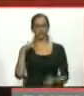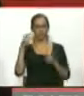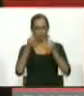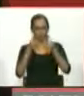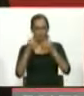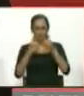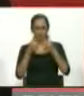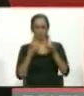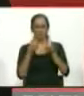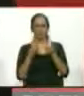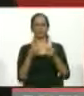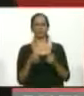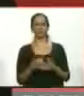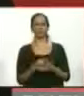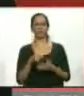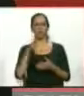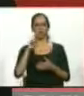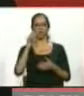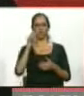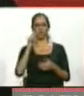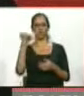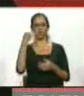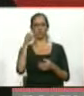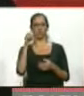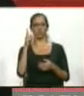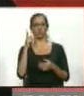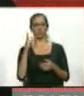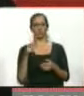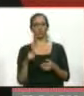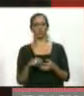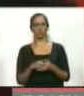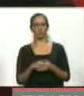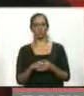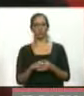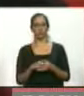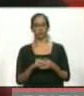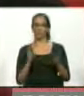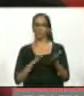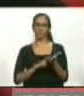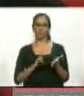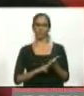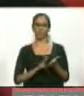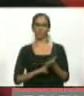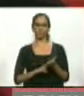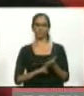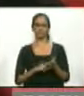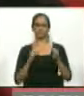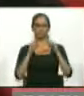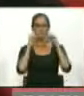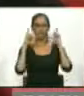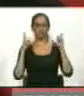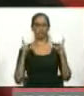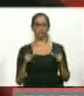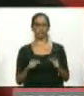turco por una conducta que logró su la conducta de verdad que un impresionante